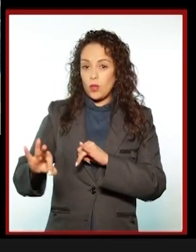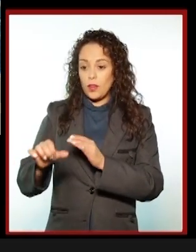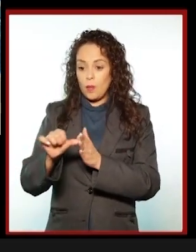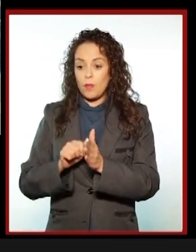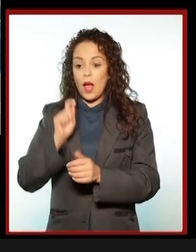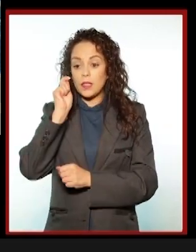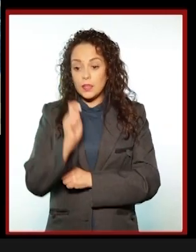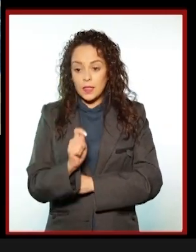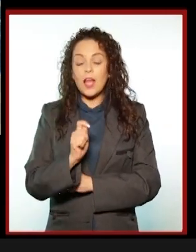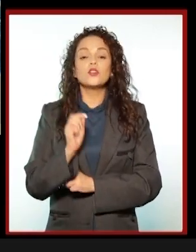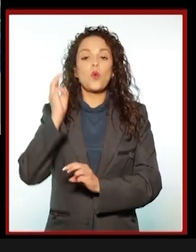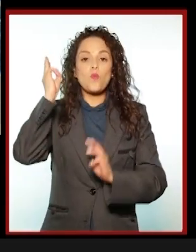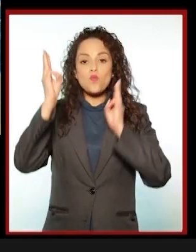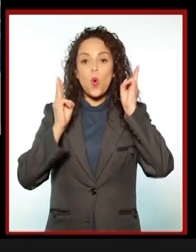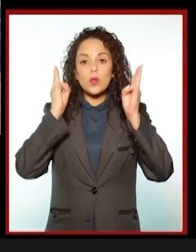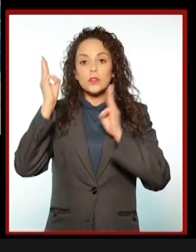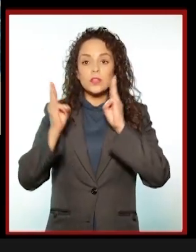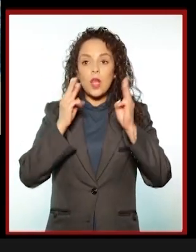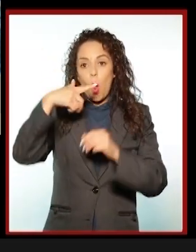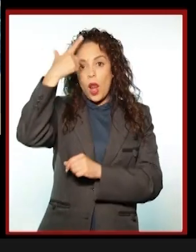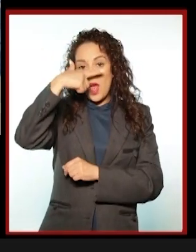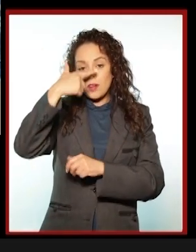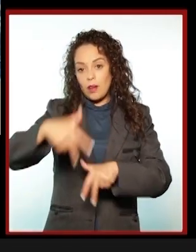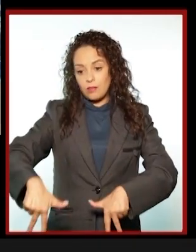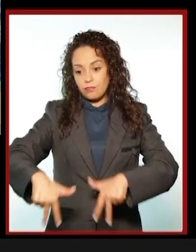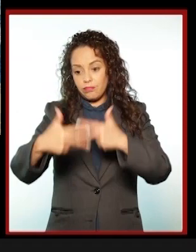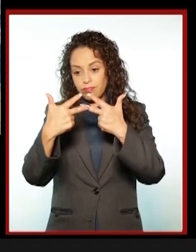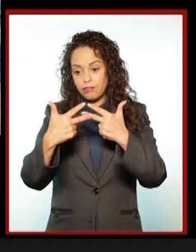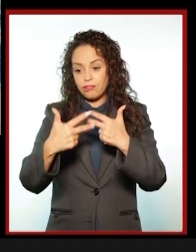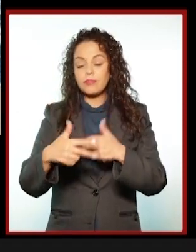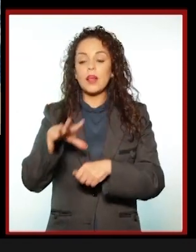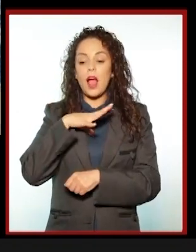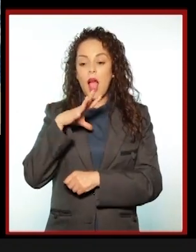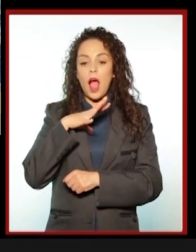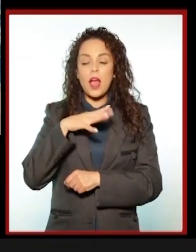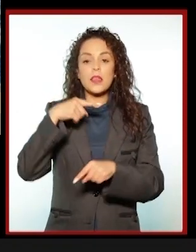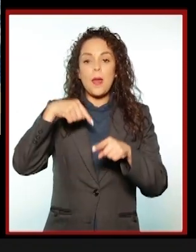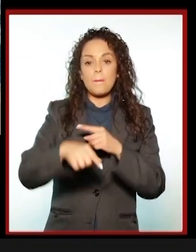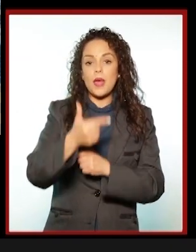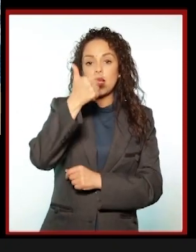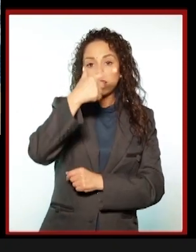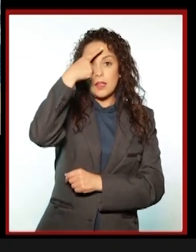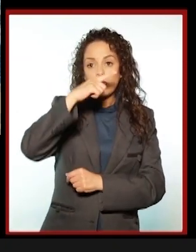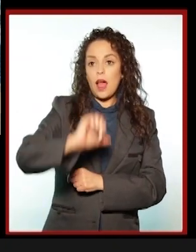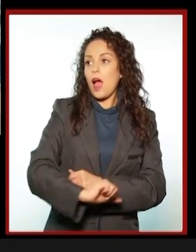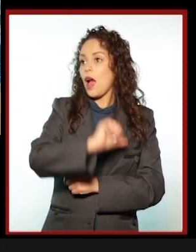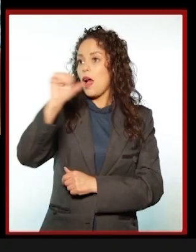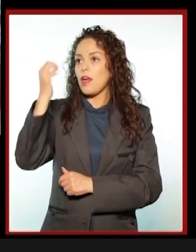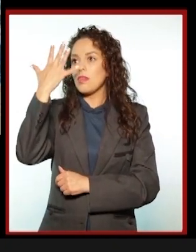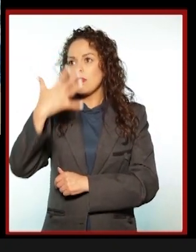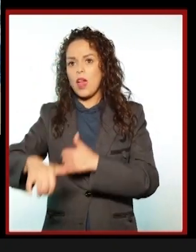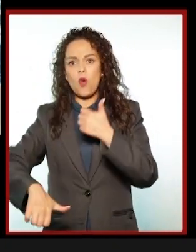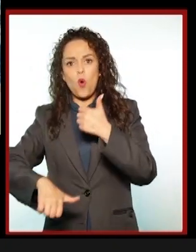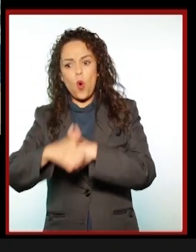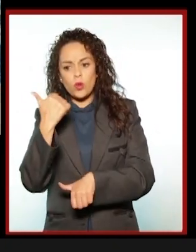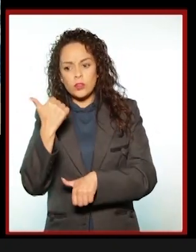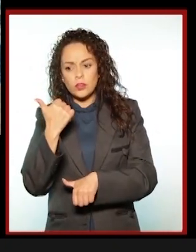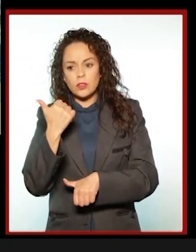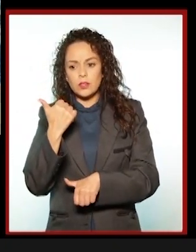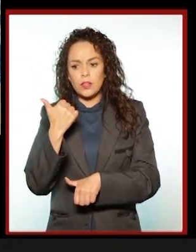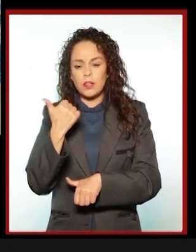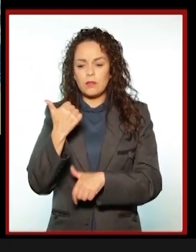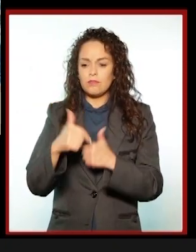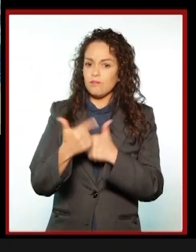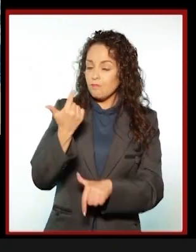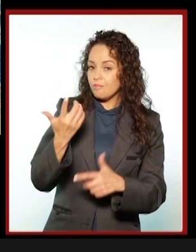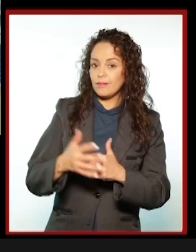mes, Noche de Museos Virtual. Así es que tenemos actividades a partir de las 7 de la noche y hasta las 10,